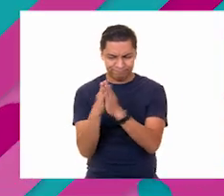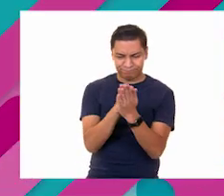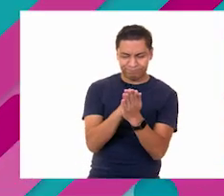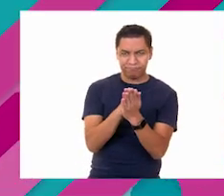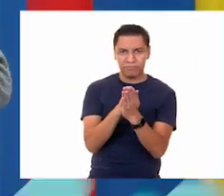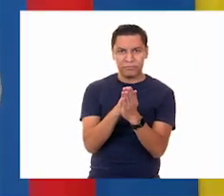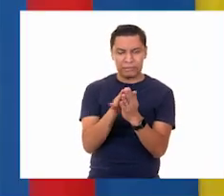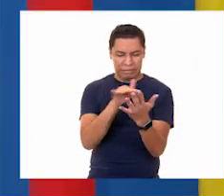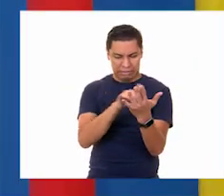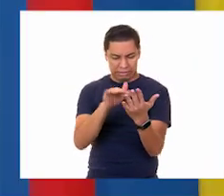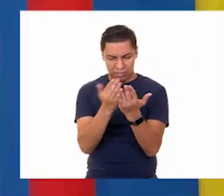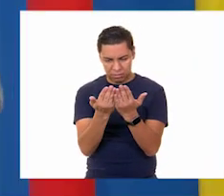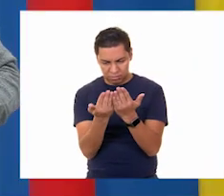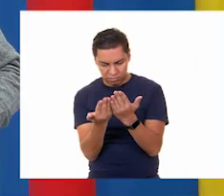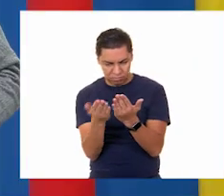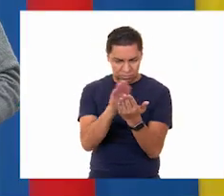lectura?